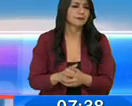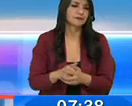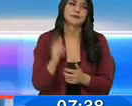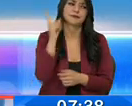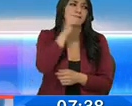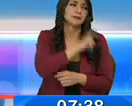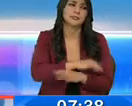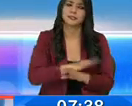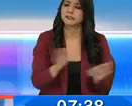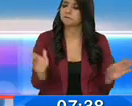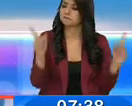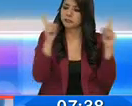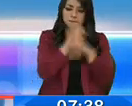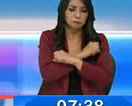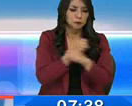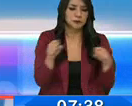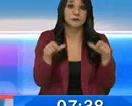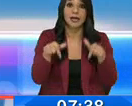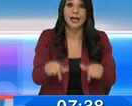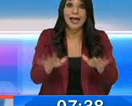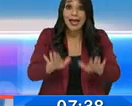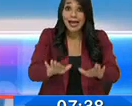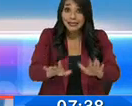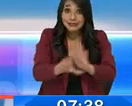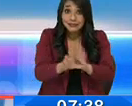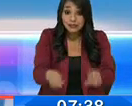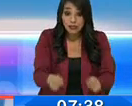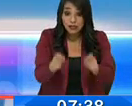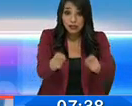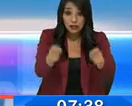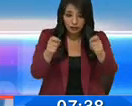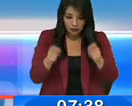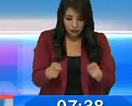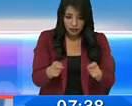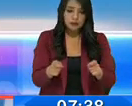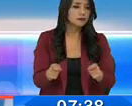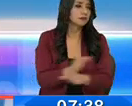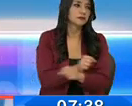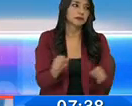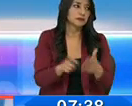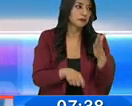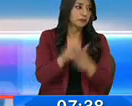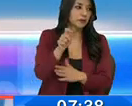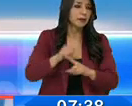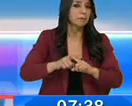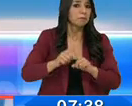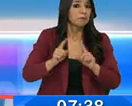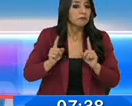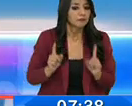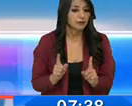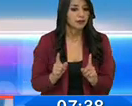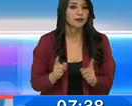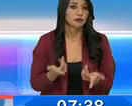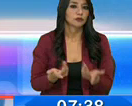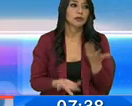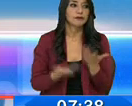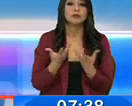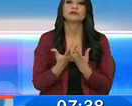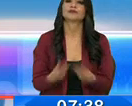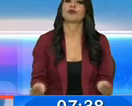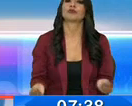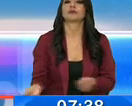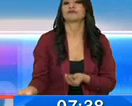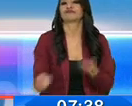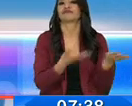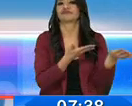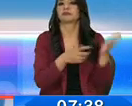le veo muy complejo que en las condiciones como esto se ha presentado, esto se pueda dar, pero tampoco para nosotros una salida es dejar que